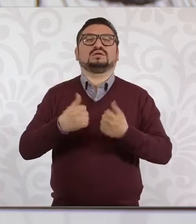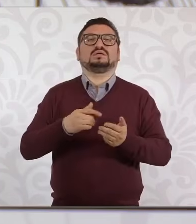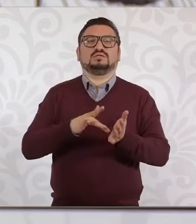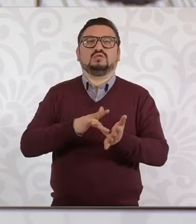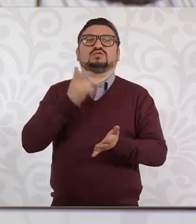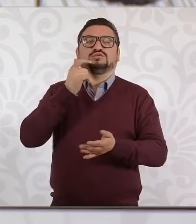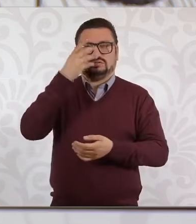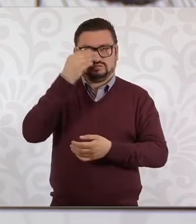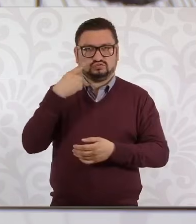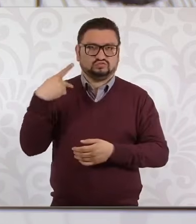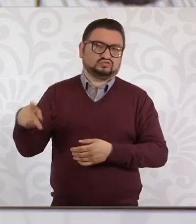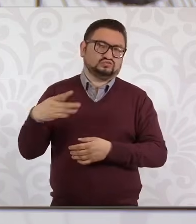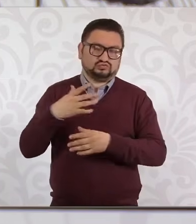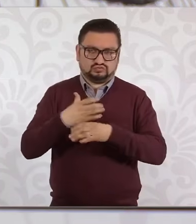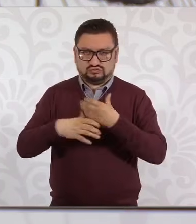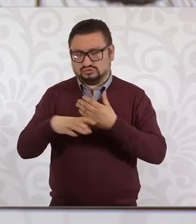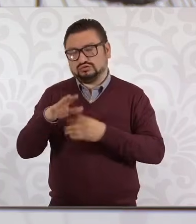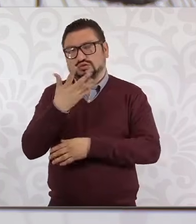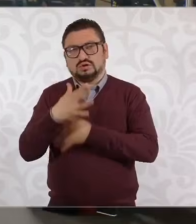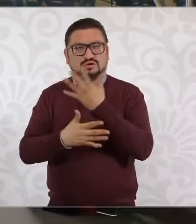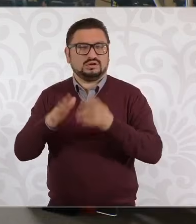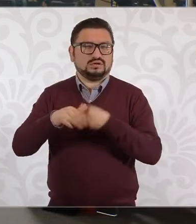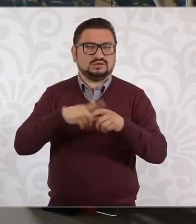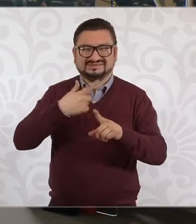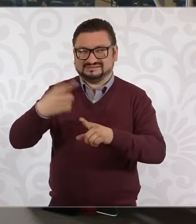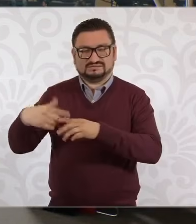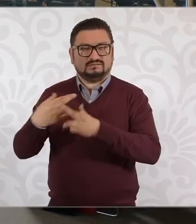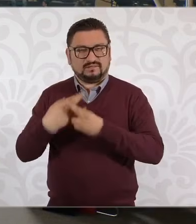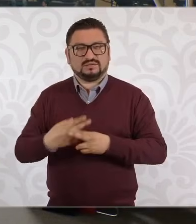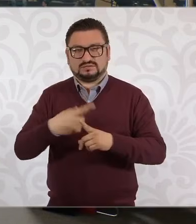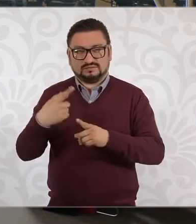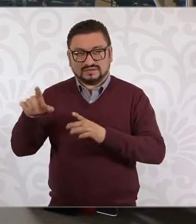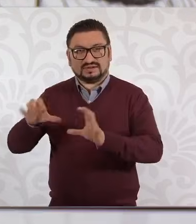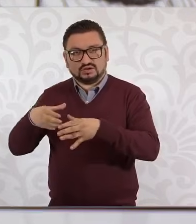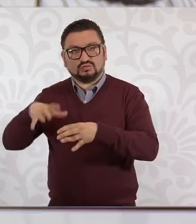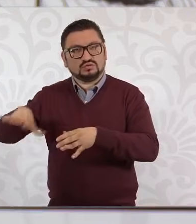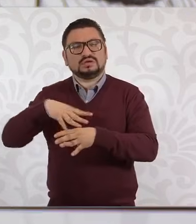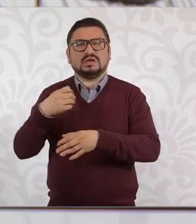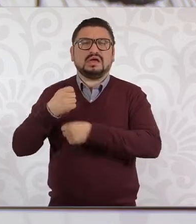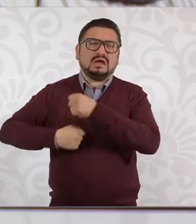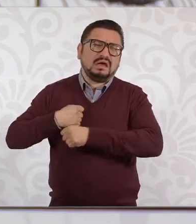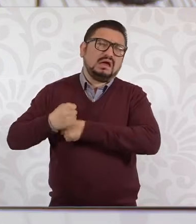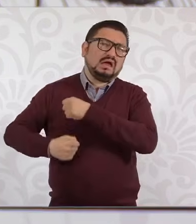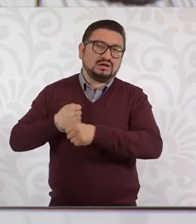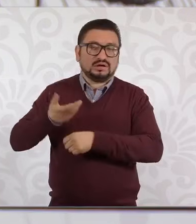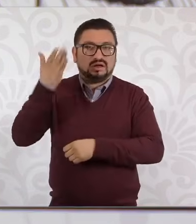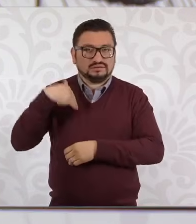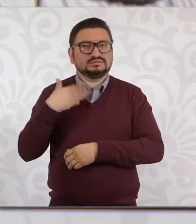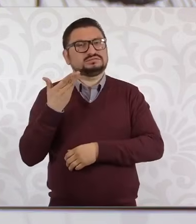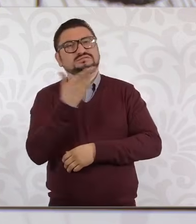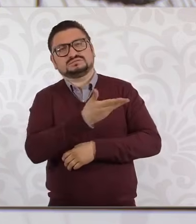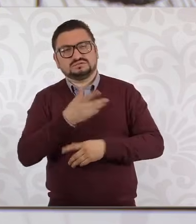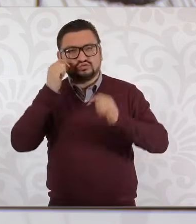comunidades o de su riqueza natural. Entonces, esas comunidades ya desde hace mucho tiempo habían pedido el reconocimiento